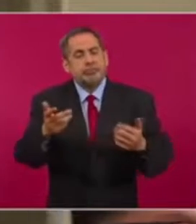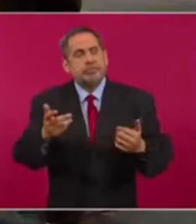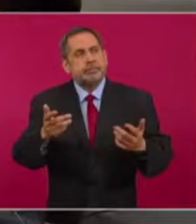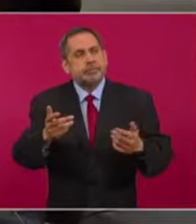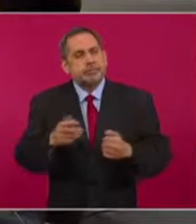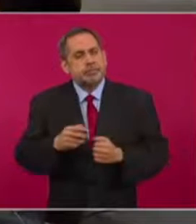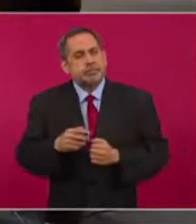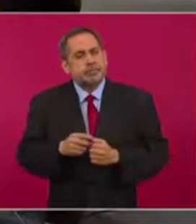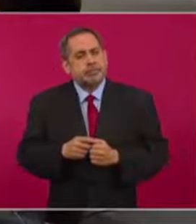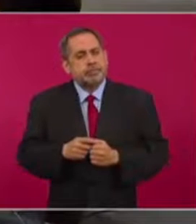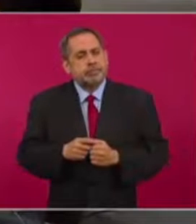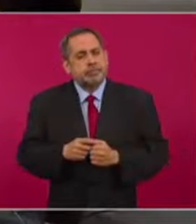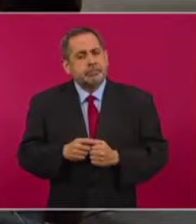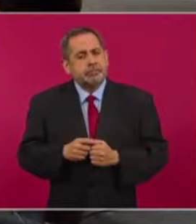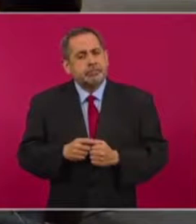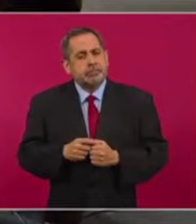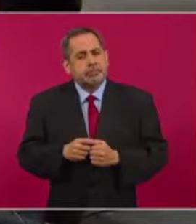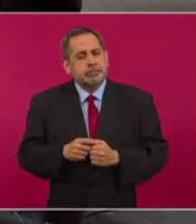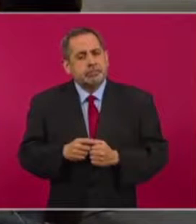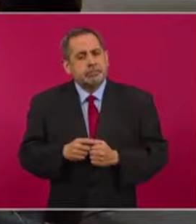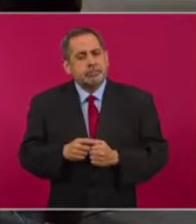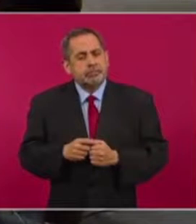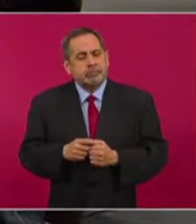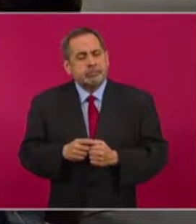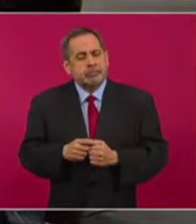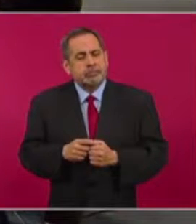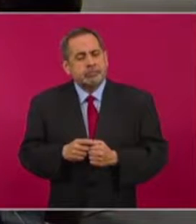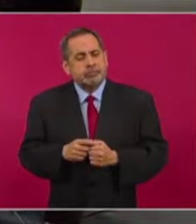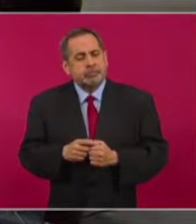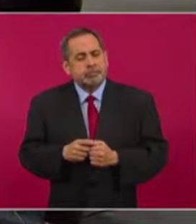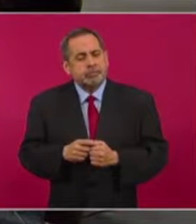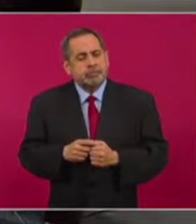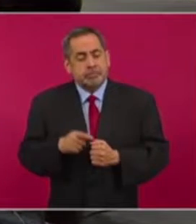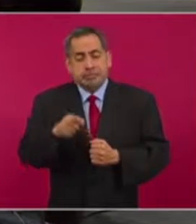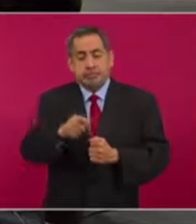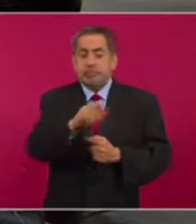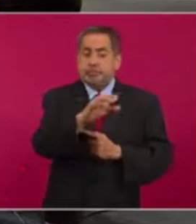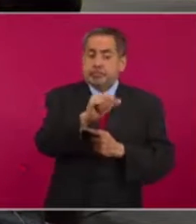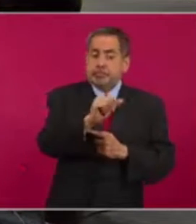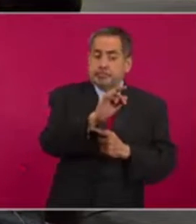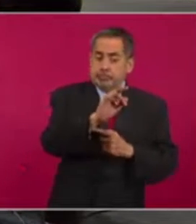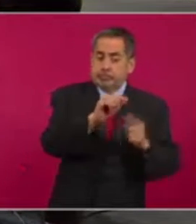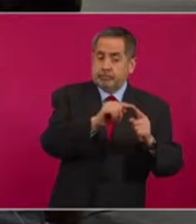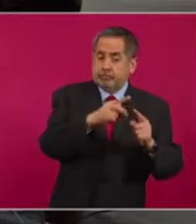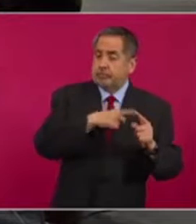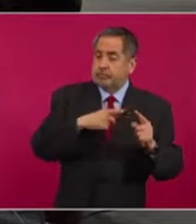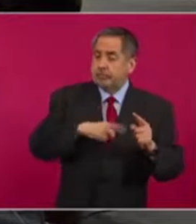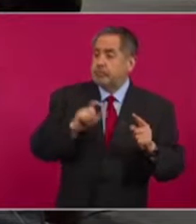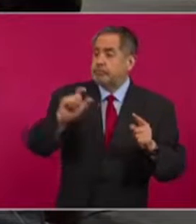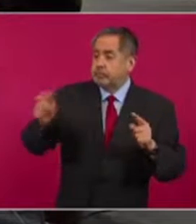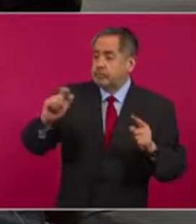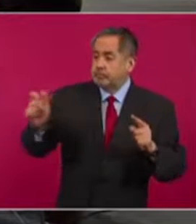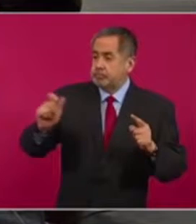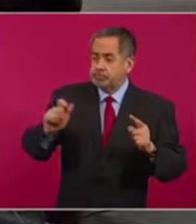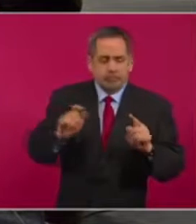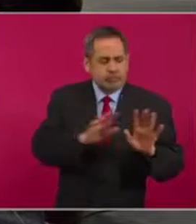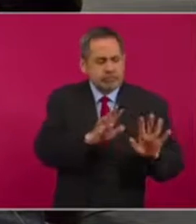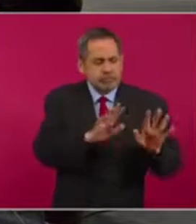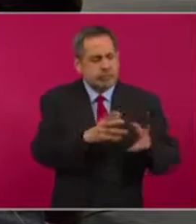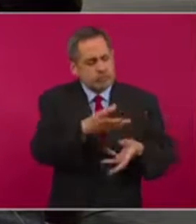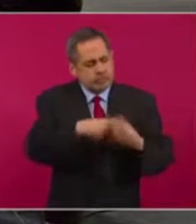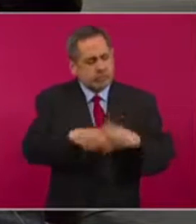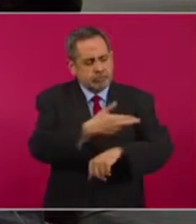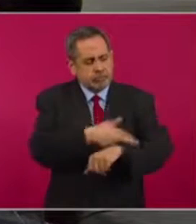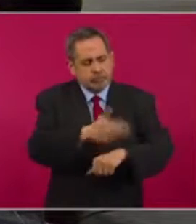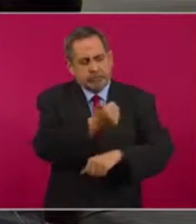lo que debe CAF, y le dieron en el 2018,